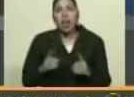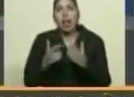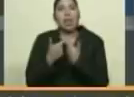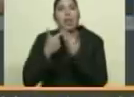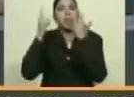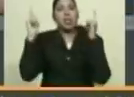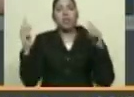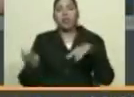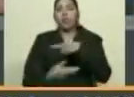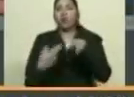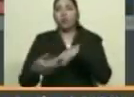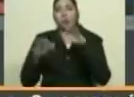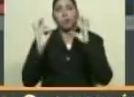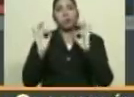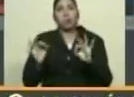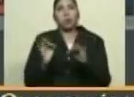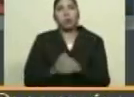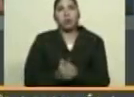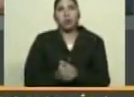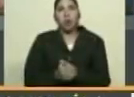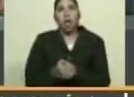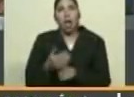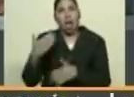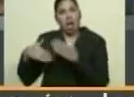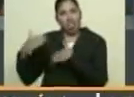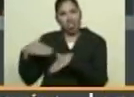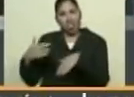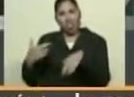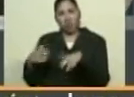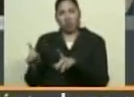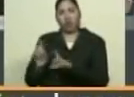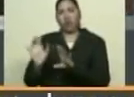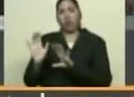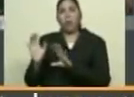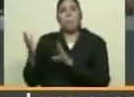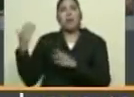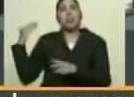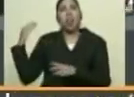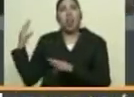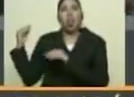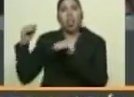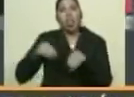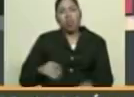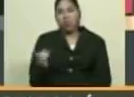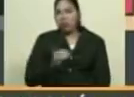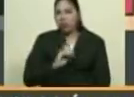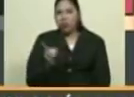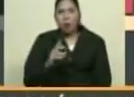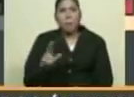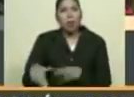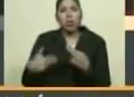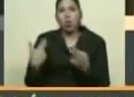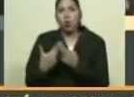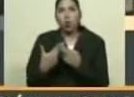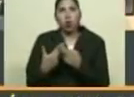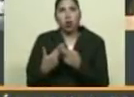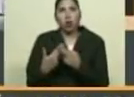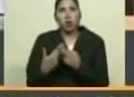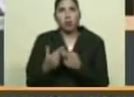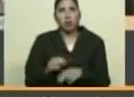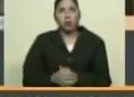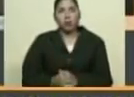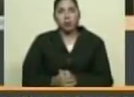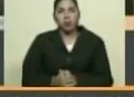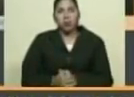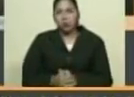compañera. Aquí estamos en el Orza. Nos acordamos anoche, Carrizales, de 15